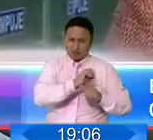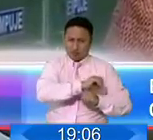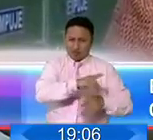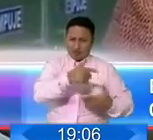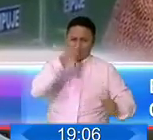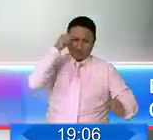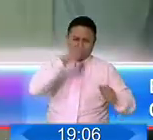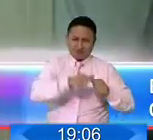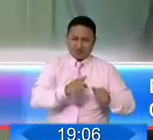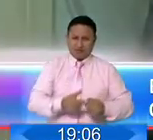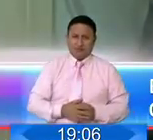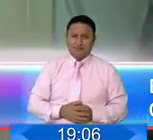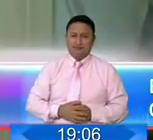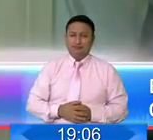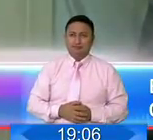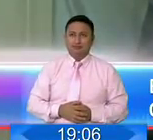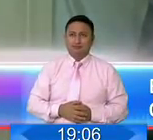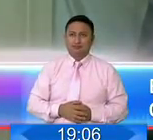memoria.